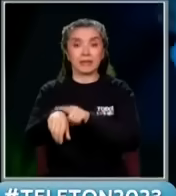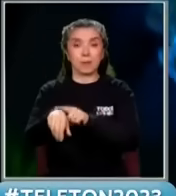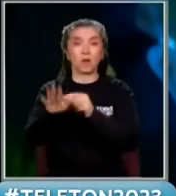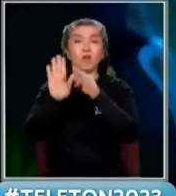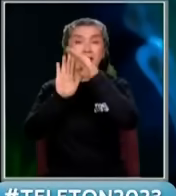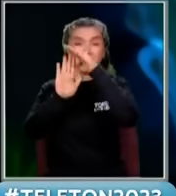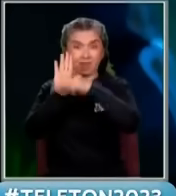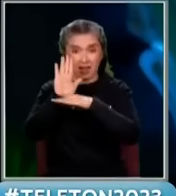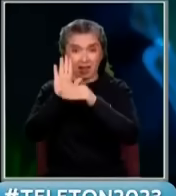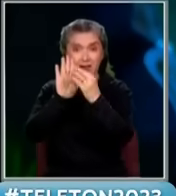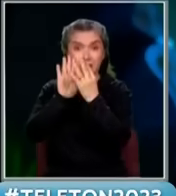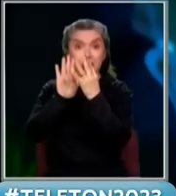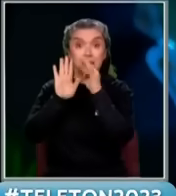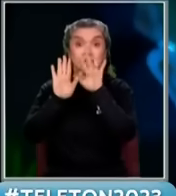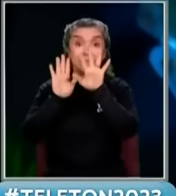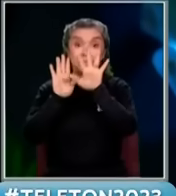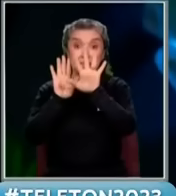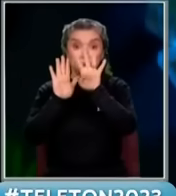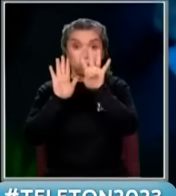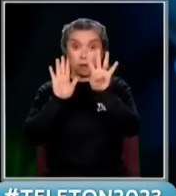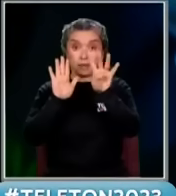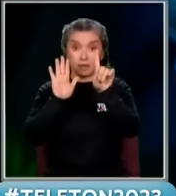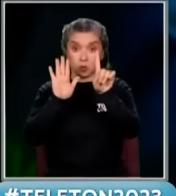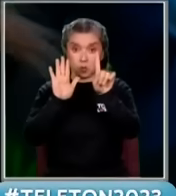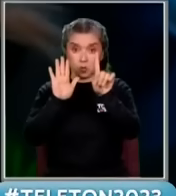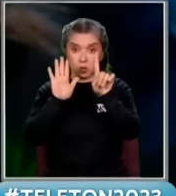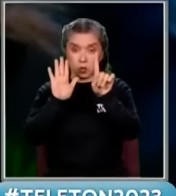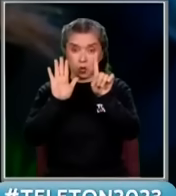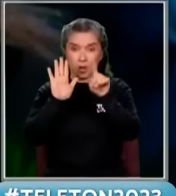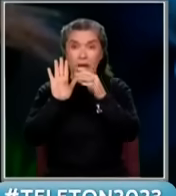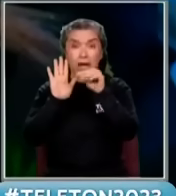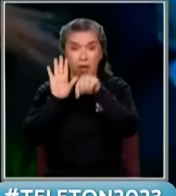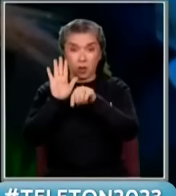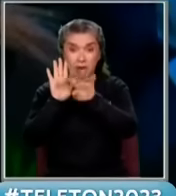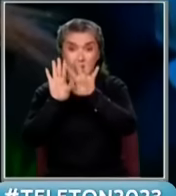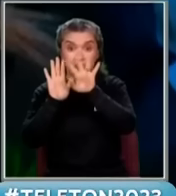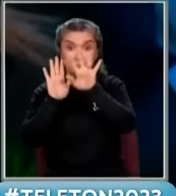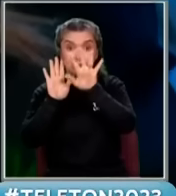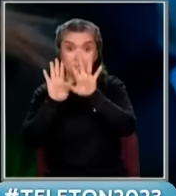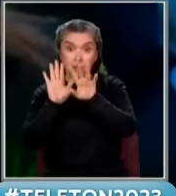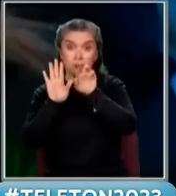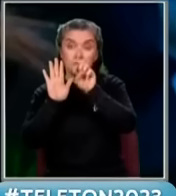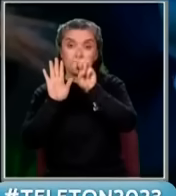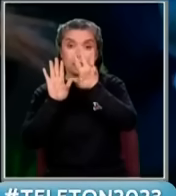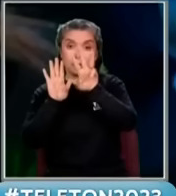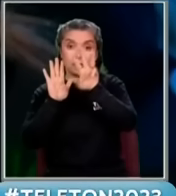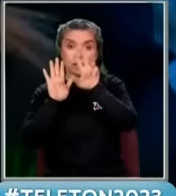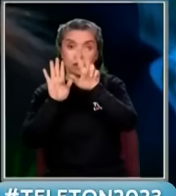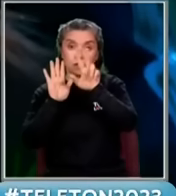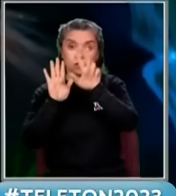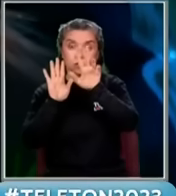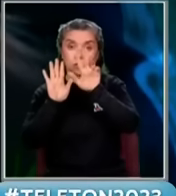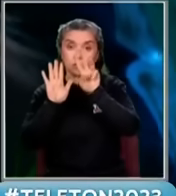tiempo. Miren estos, 5:41. Desde ahora son las 5:40, 39, 38...